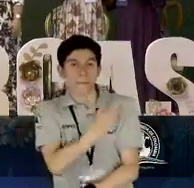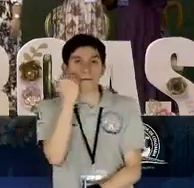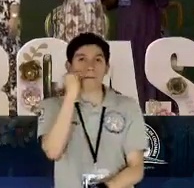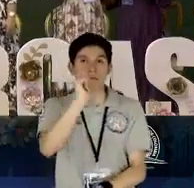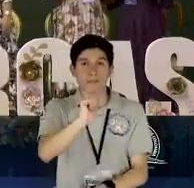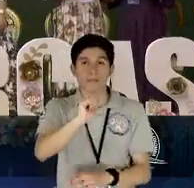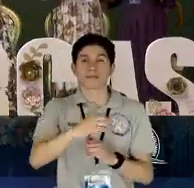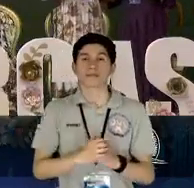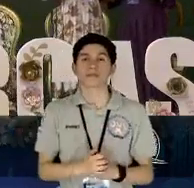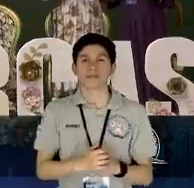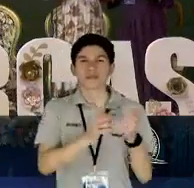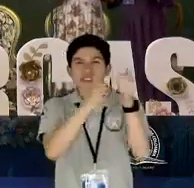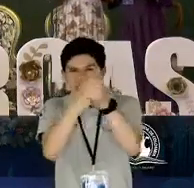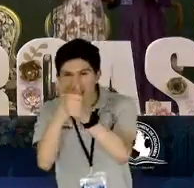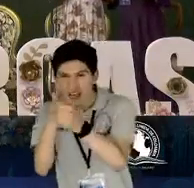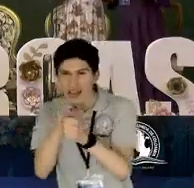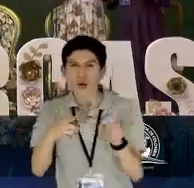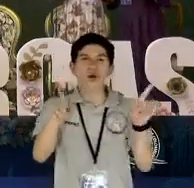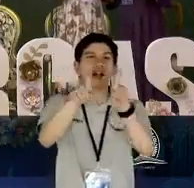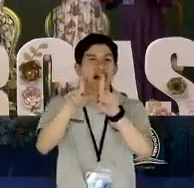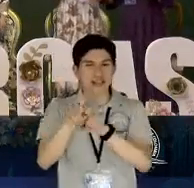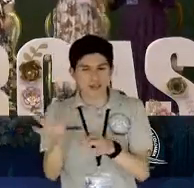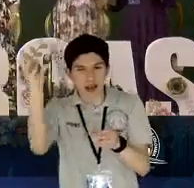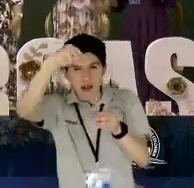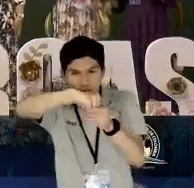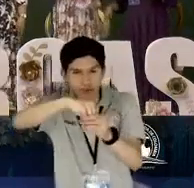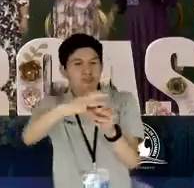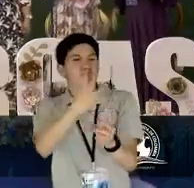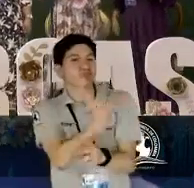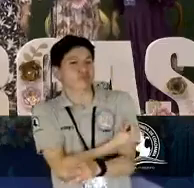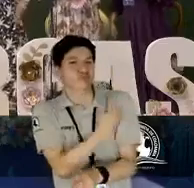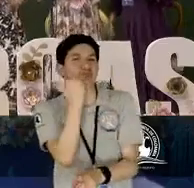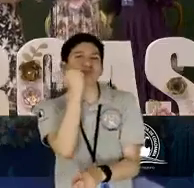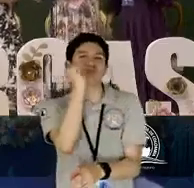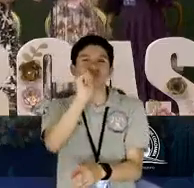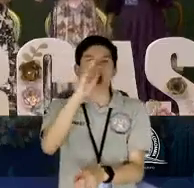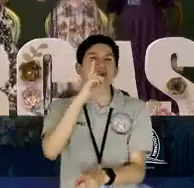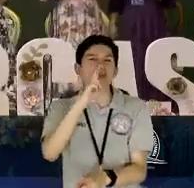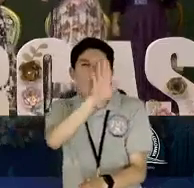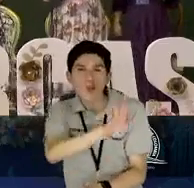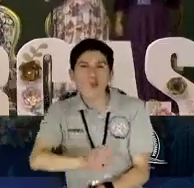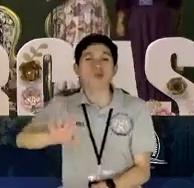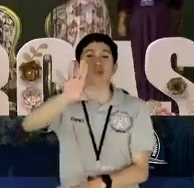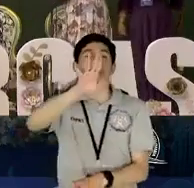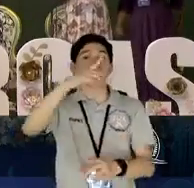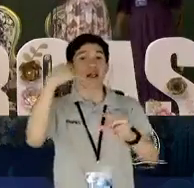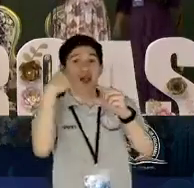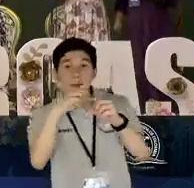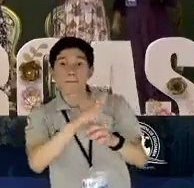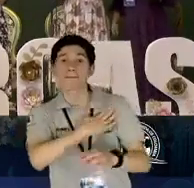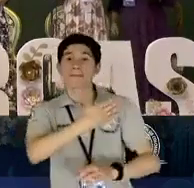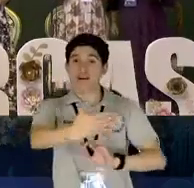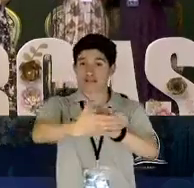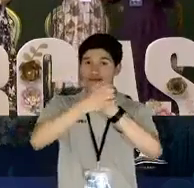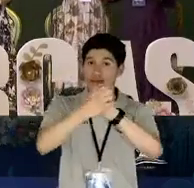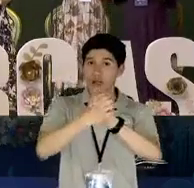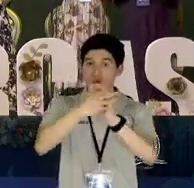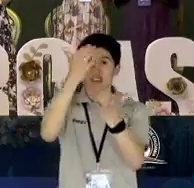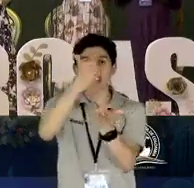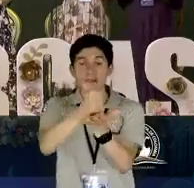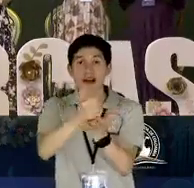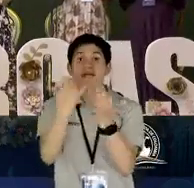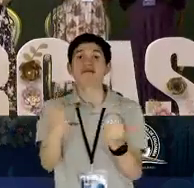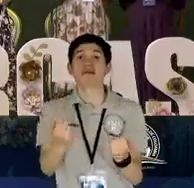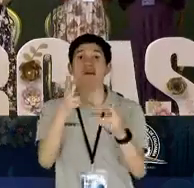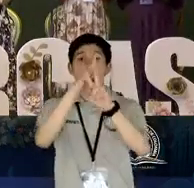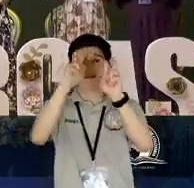Gloria Santa Cruz, nuestra secretaria, la hermana Arelis Palacios, nuestra vocal. Ellos les envían muchos saludos, amén. Y hoy tenemos un tema muy